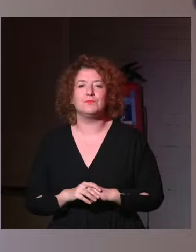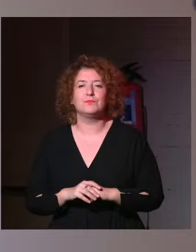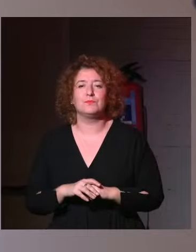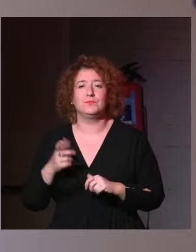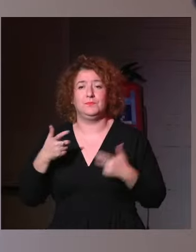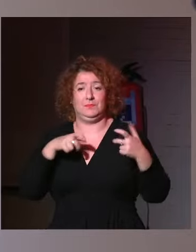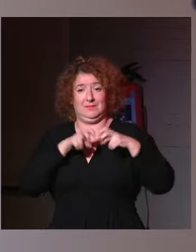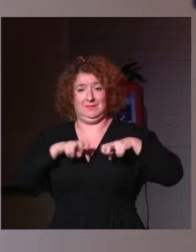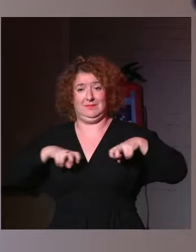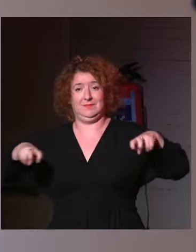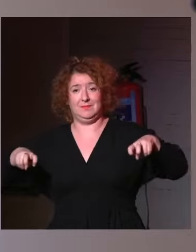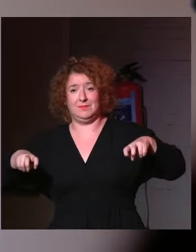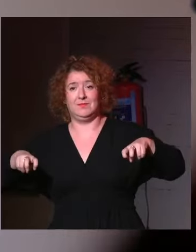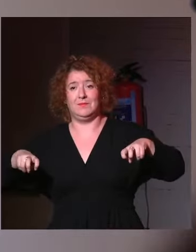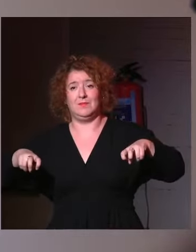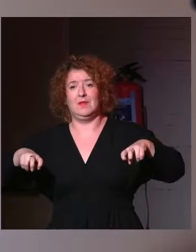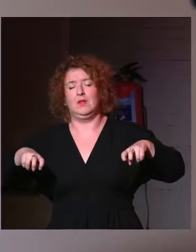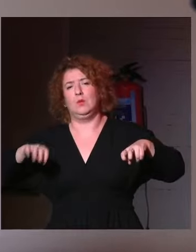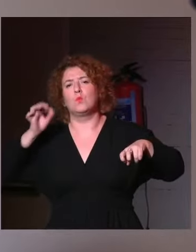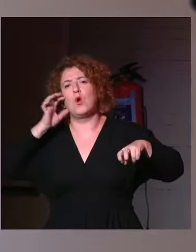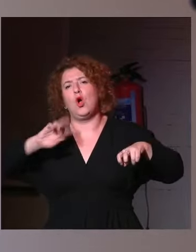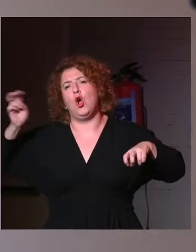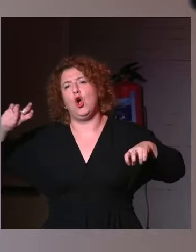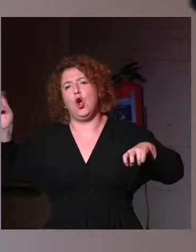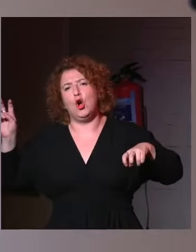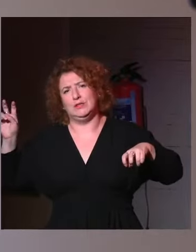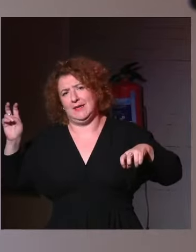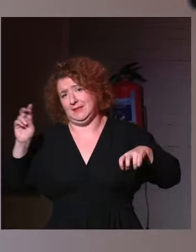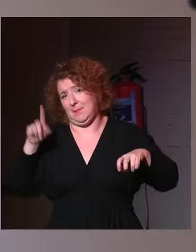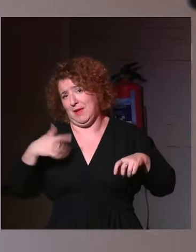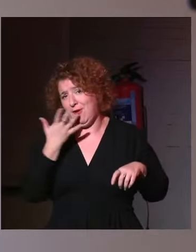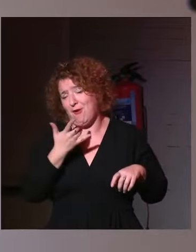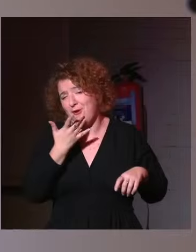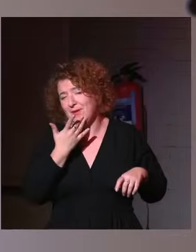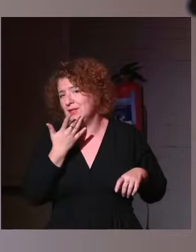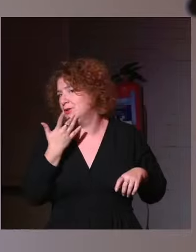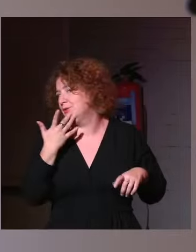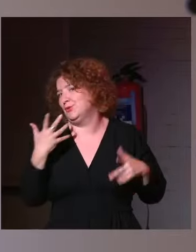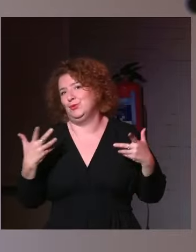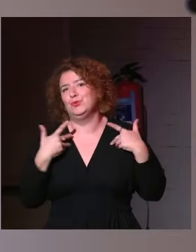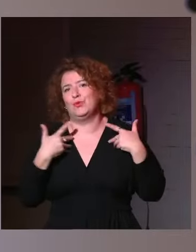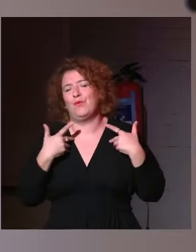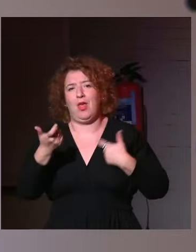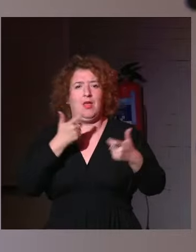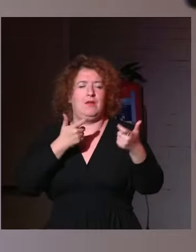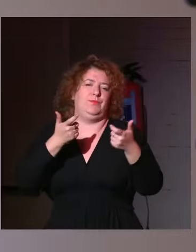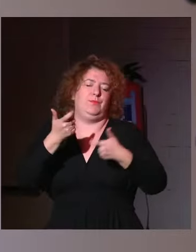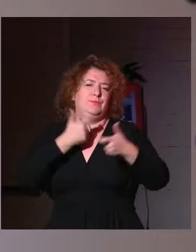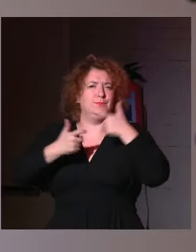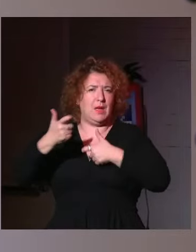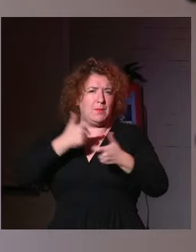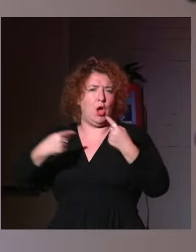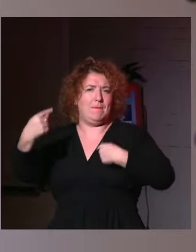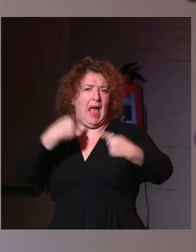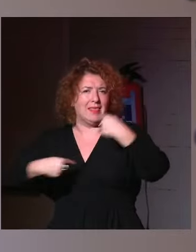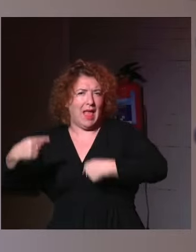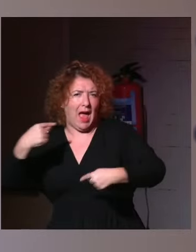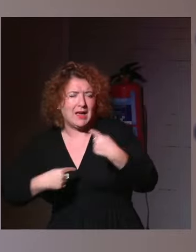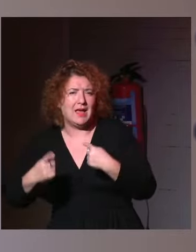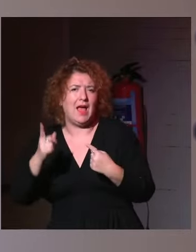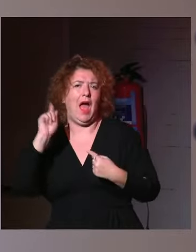este escenario y muchísimas otras a las que conocemos pues hemos sufrido no este tipo de comentarios de ataques eh